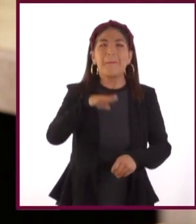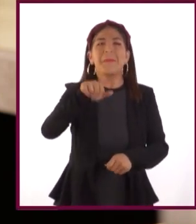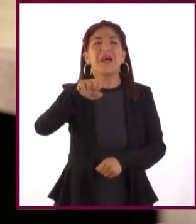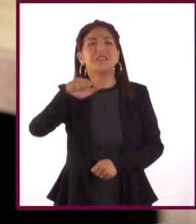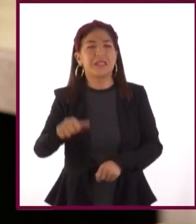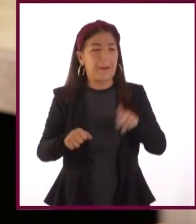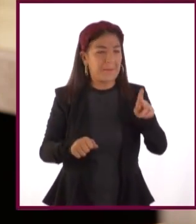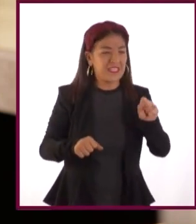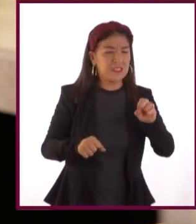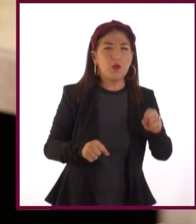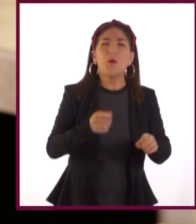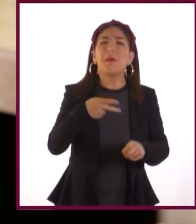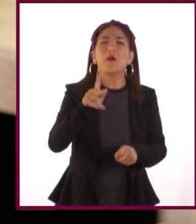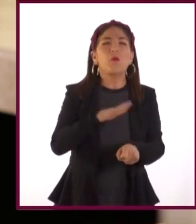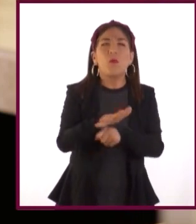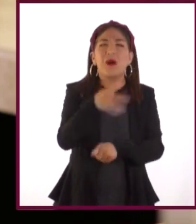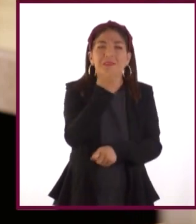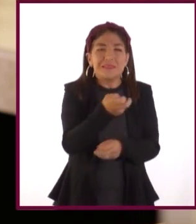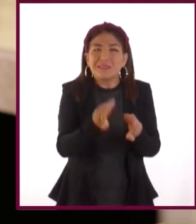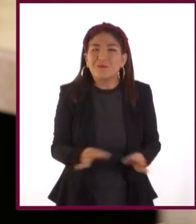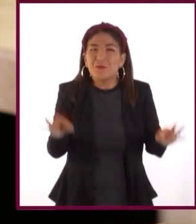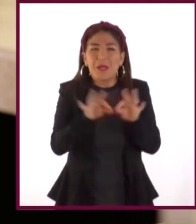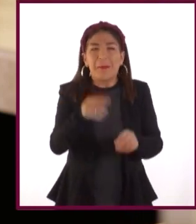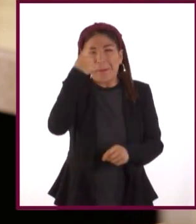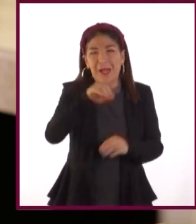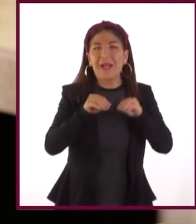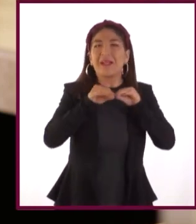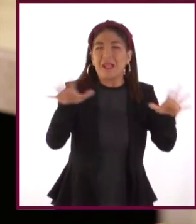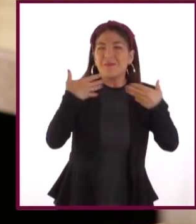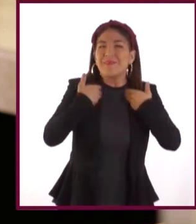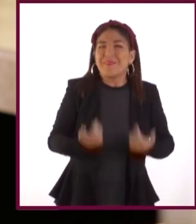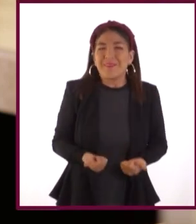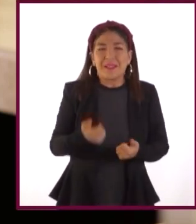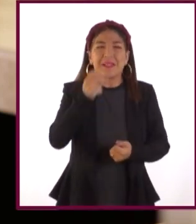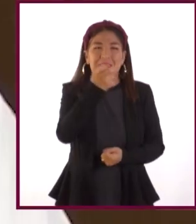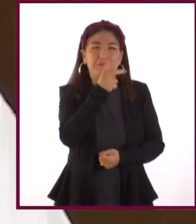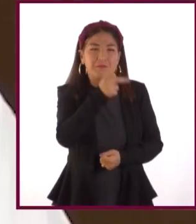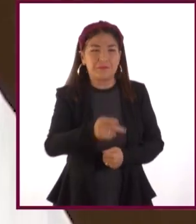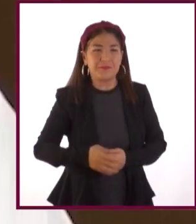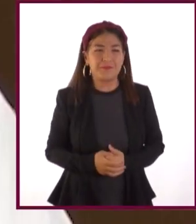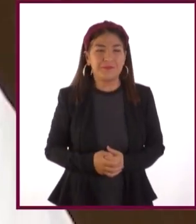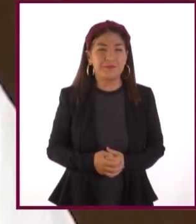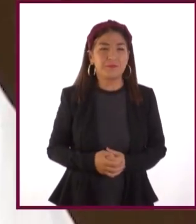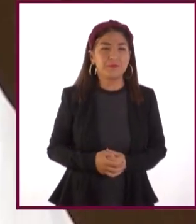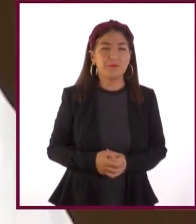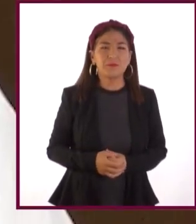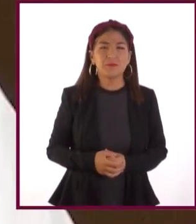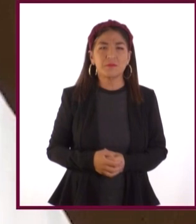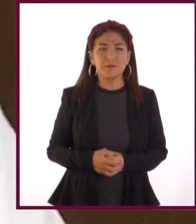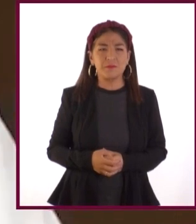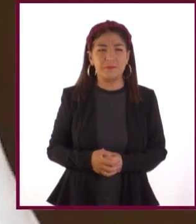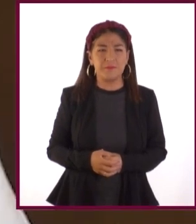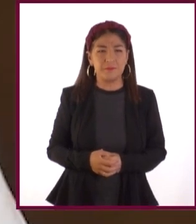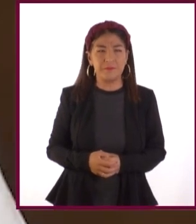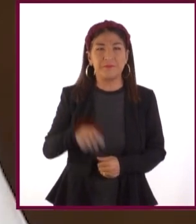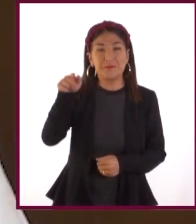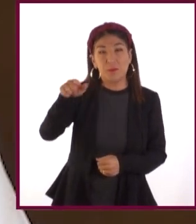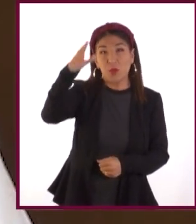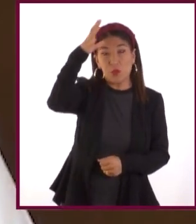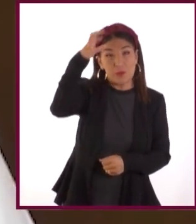Acompáñenos. Seguimos con el doctor Roger José Hernández Pinto. Doctor, ¿nos podría decir, bueno, nos estuvo platicando cuál